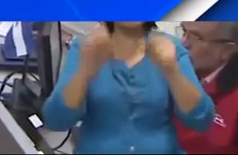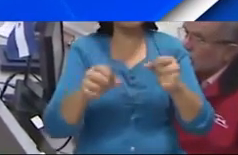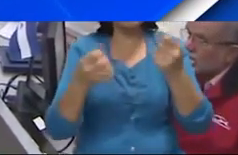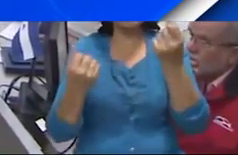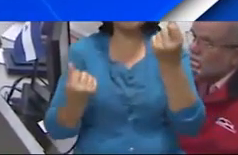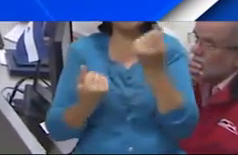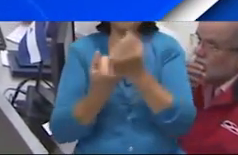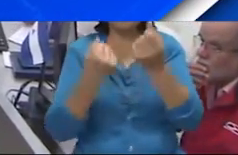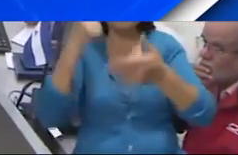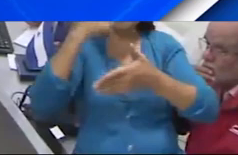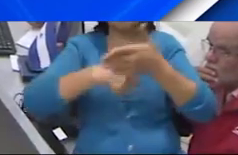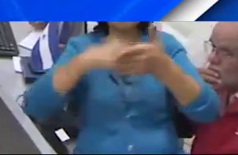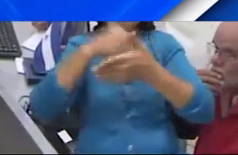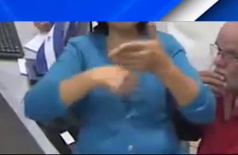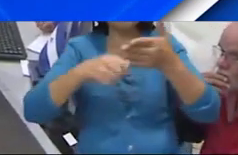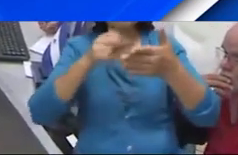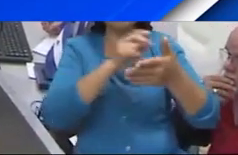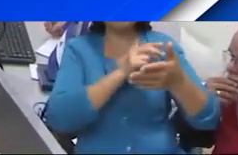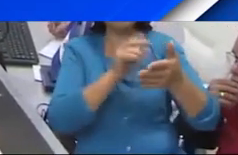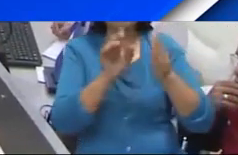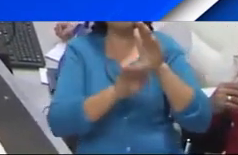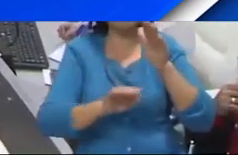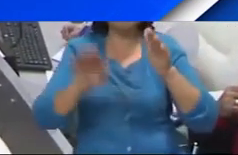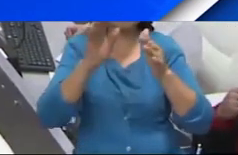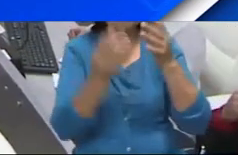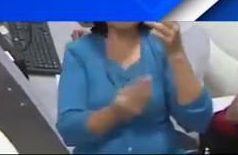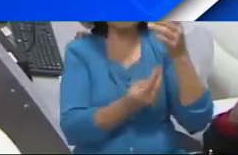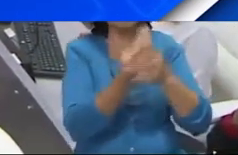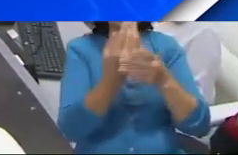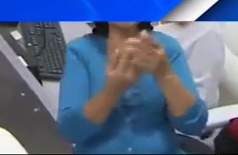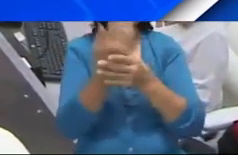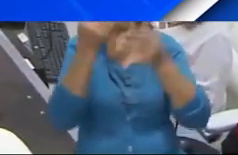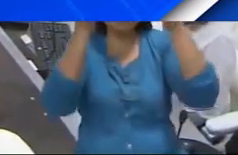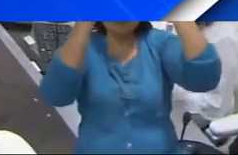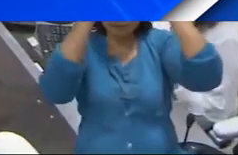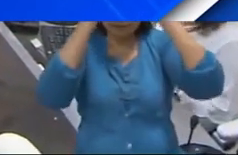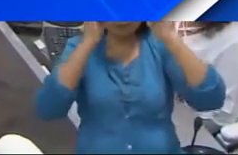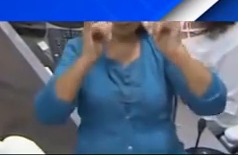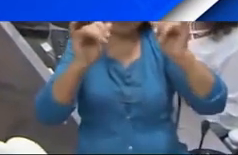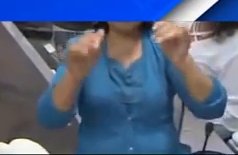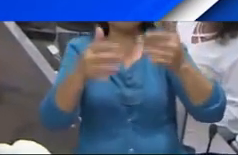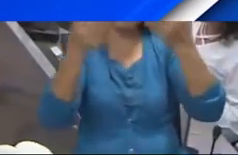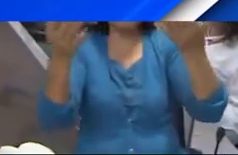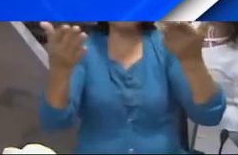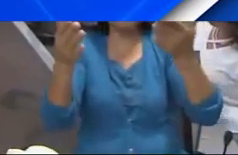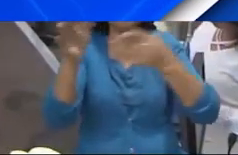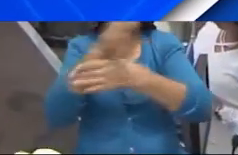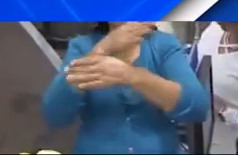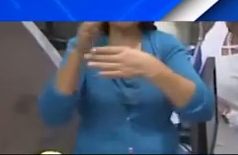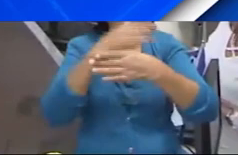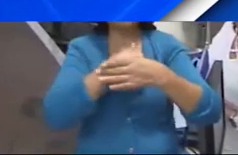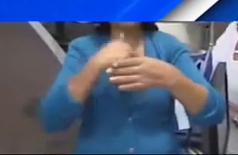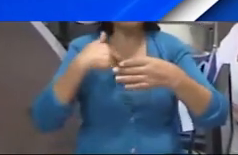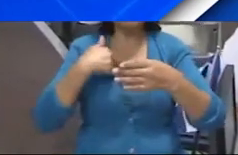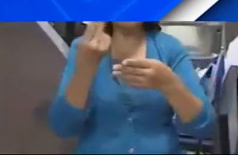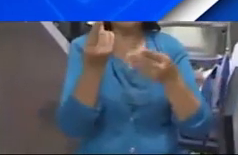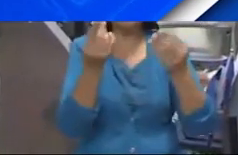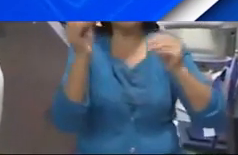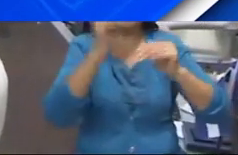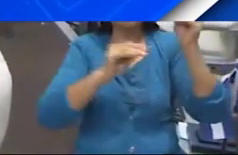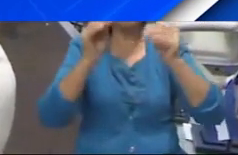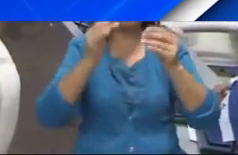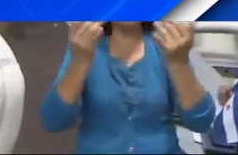Se potenciará el incremento del valor agregado a la producción agropecuaria para diversificar la economía